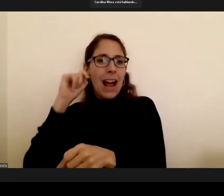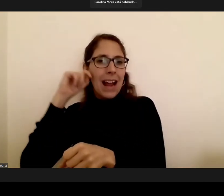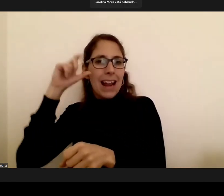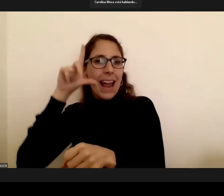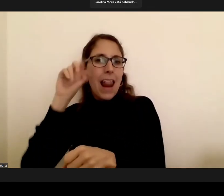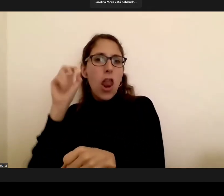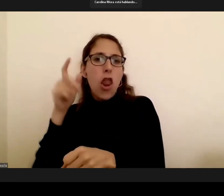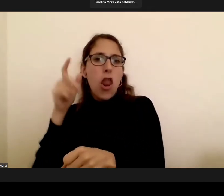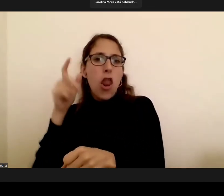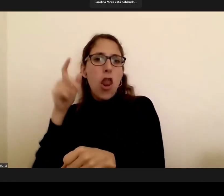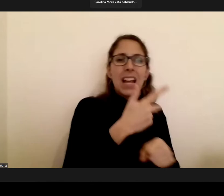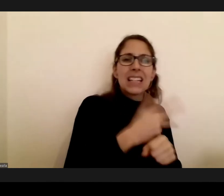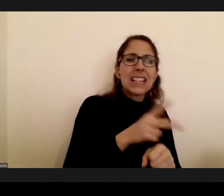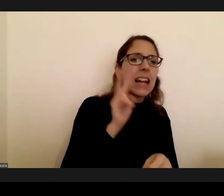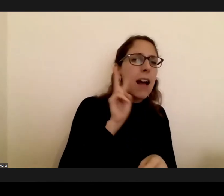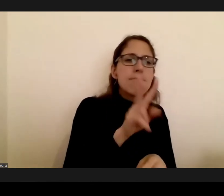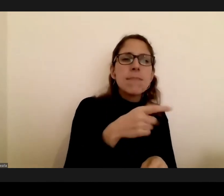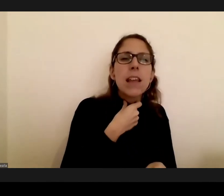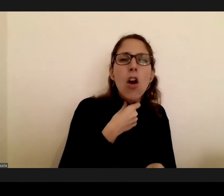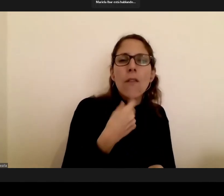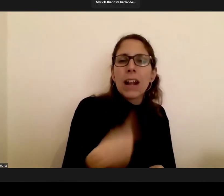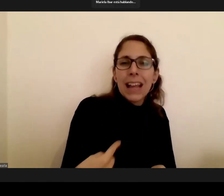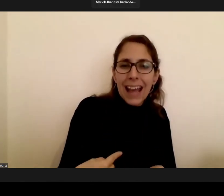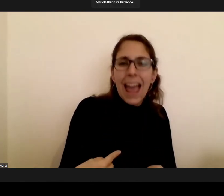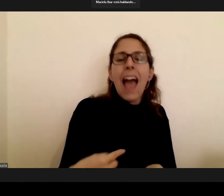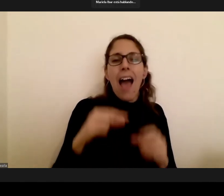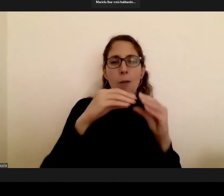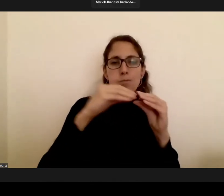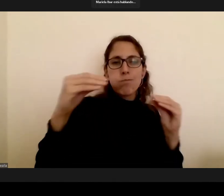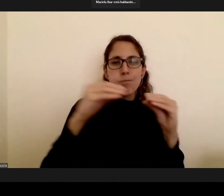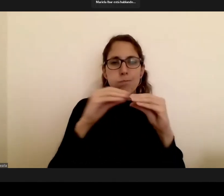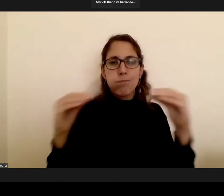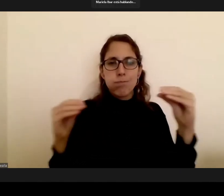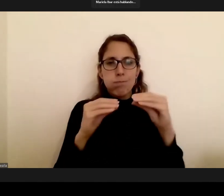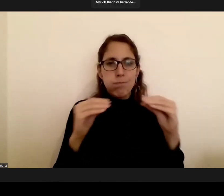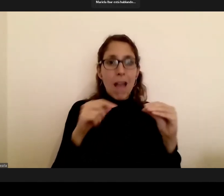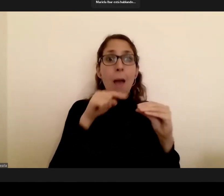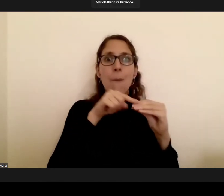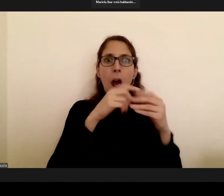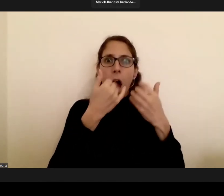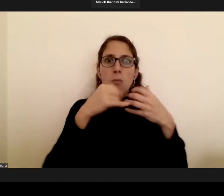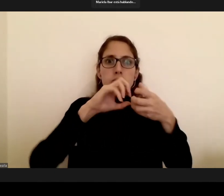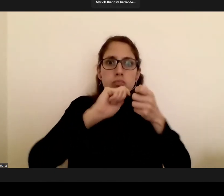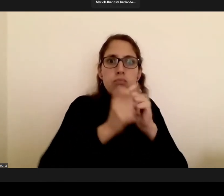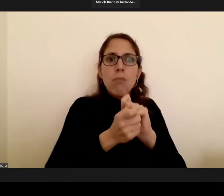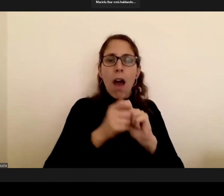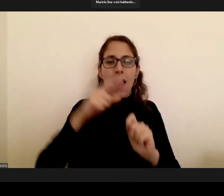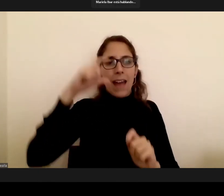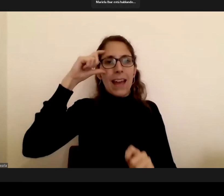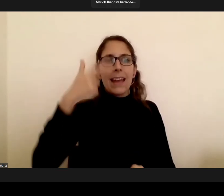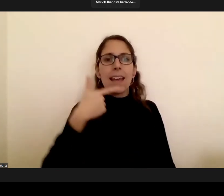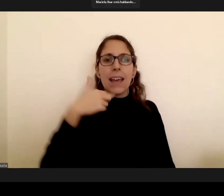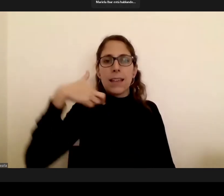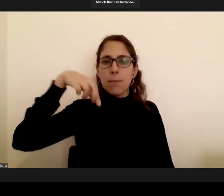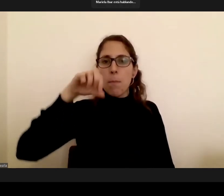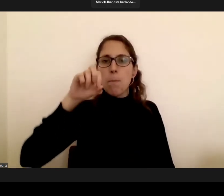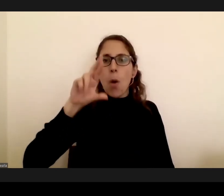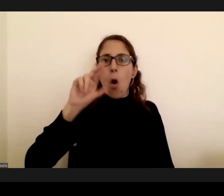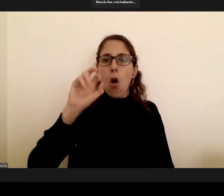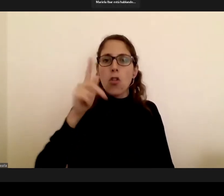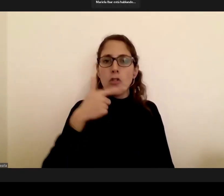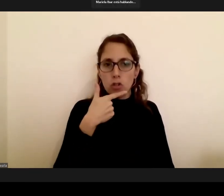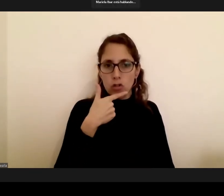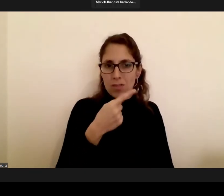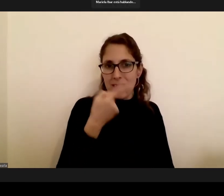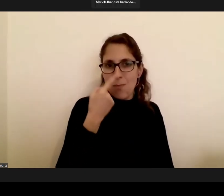Bacilos con esporos. Eso, entonces los esporos, ¿sí? Es una técnica para ver los esporos. Es